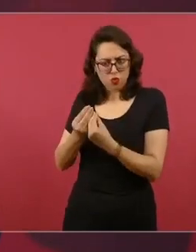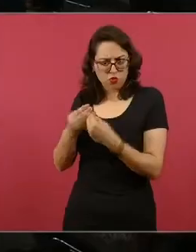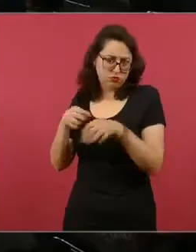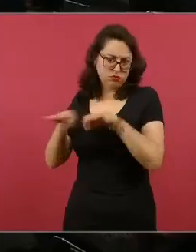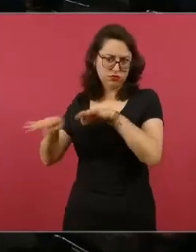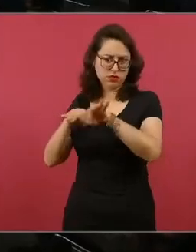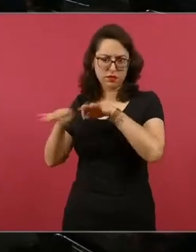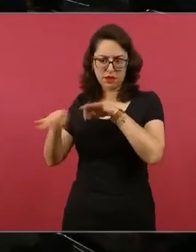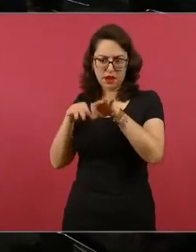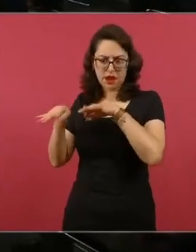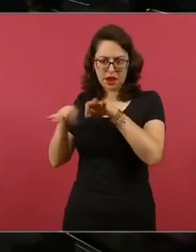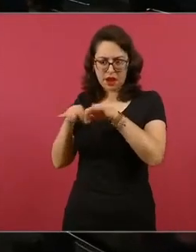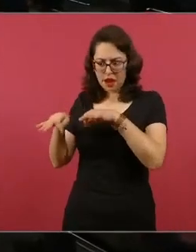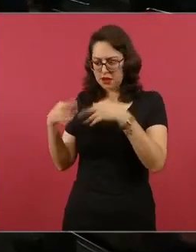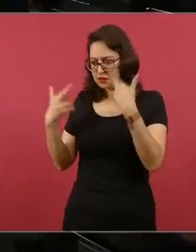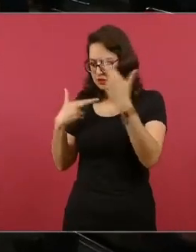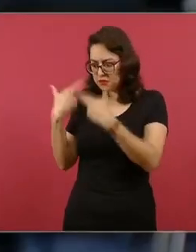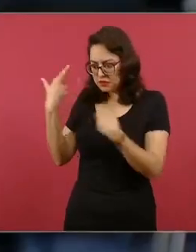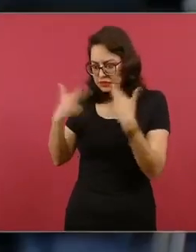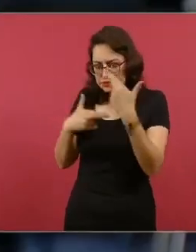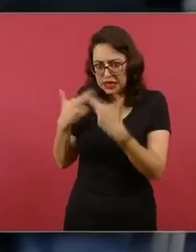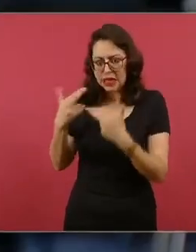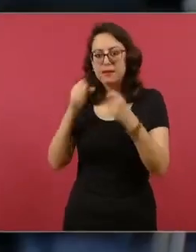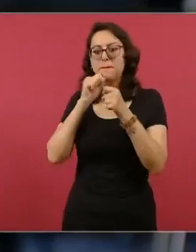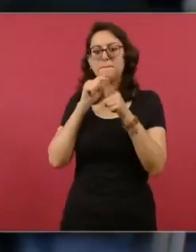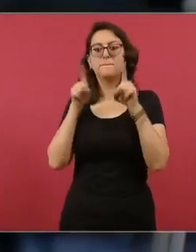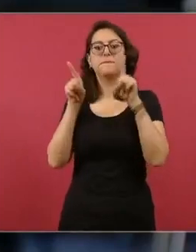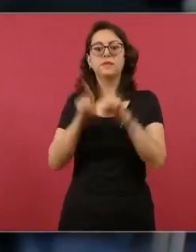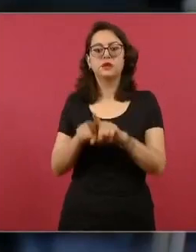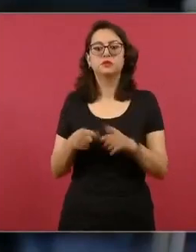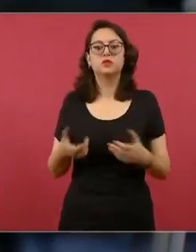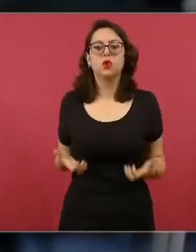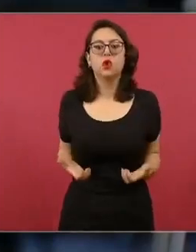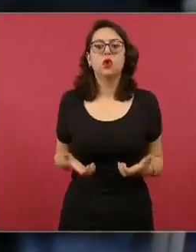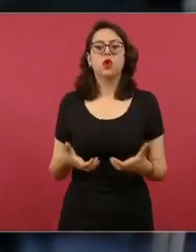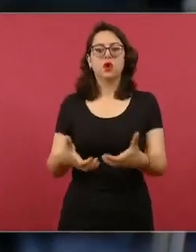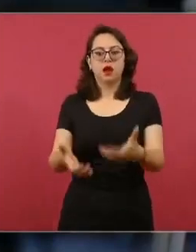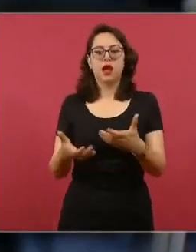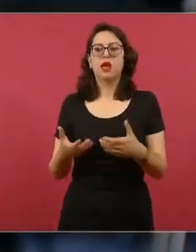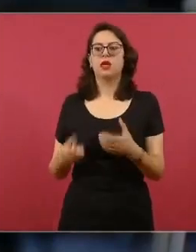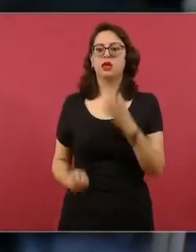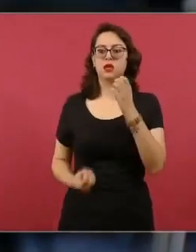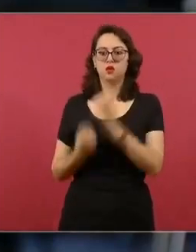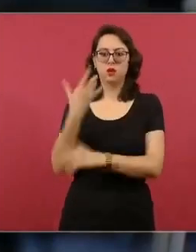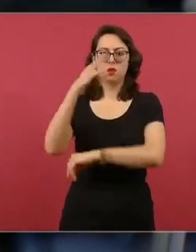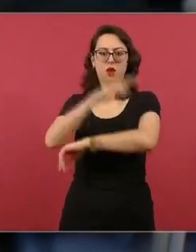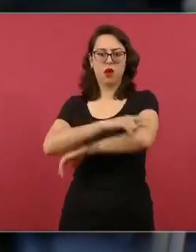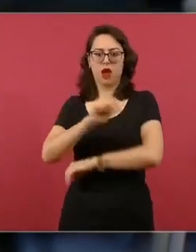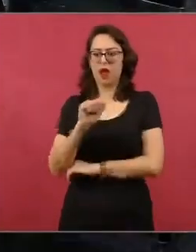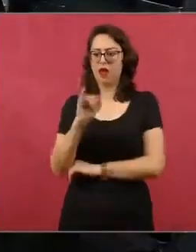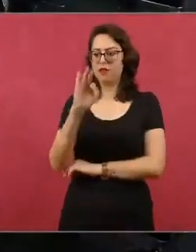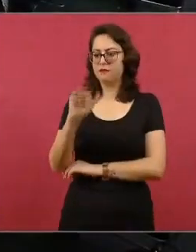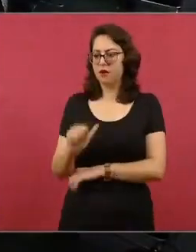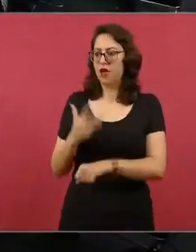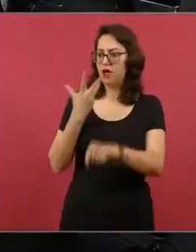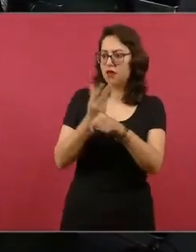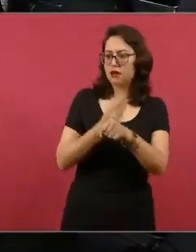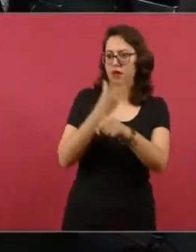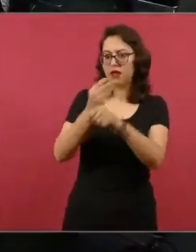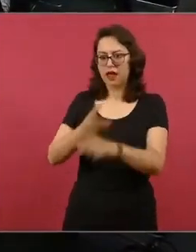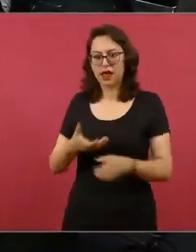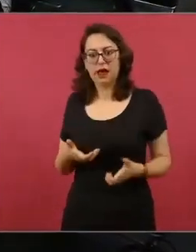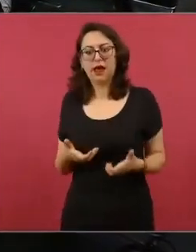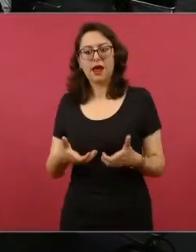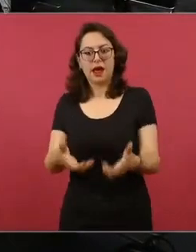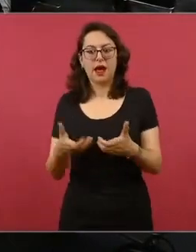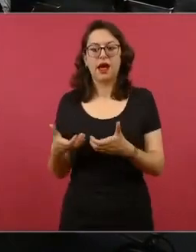ver con las vialidades al aeropuerto Felipe Ángeles. Estamos trabajando